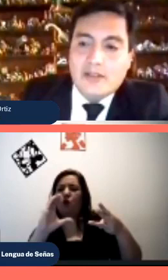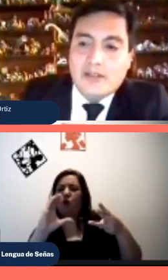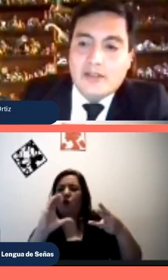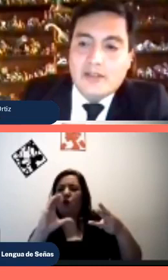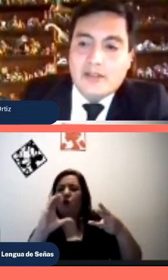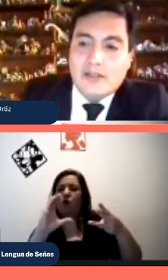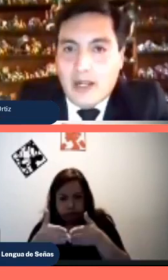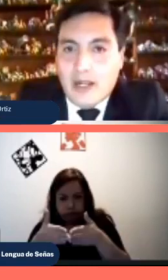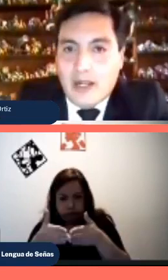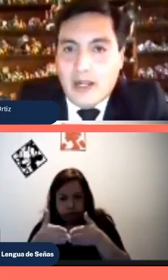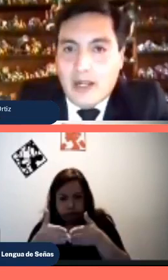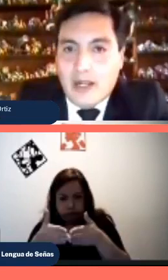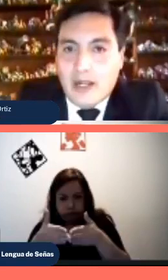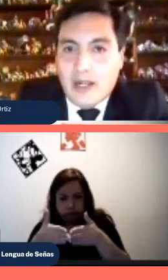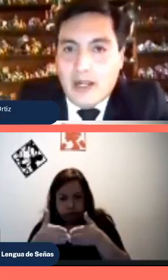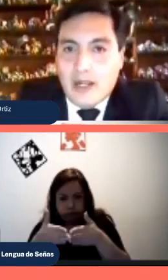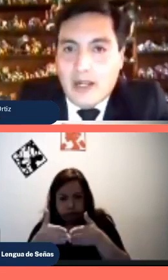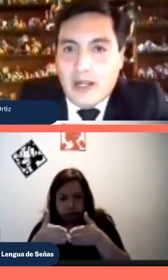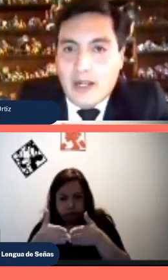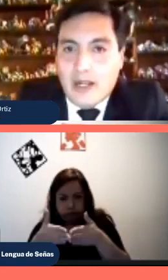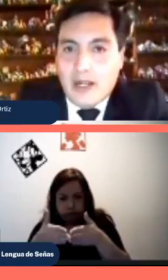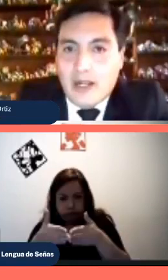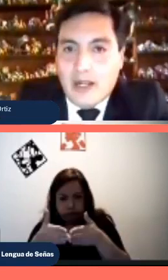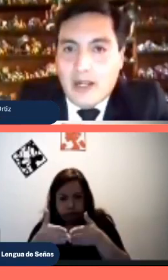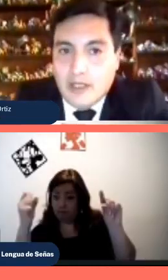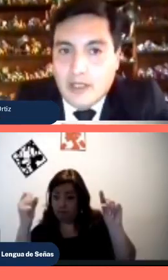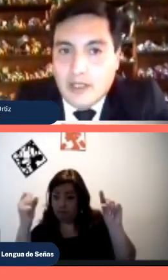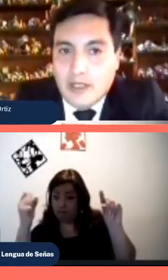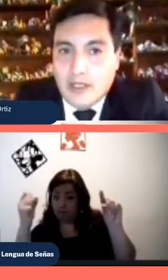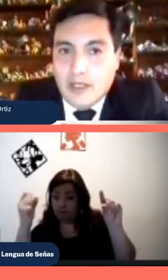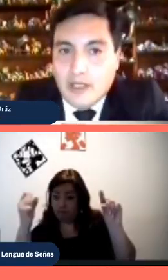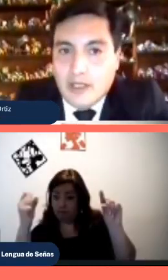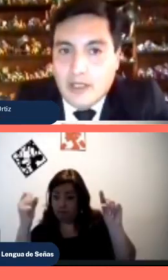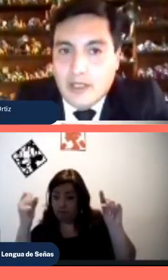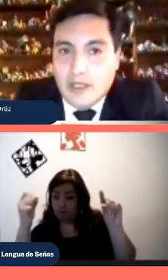la primera de estas ramas, o sea, la paleobiología,